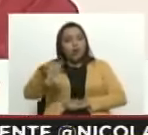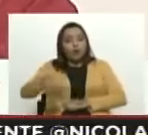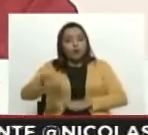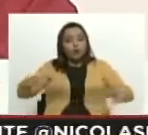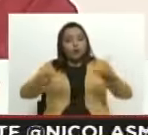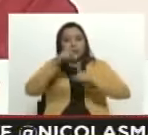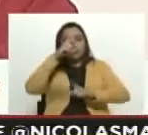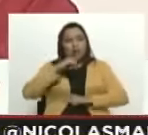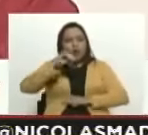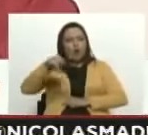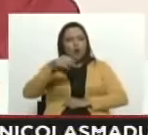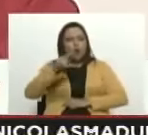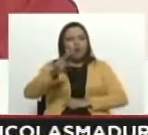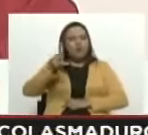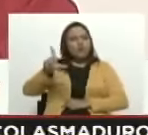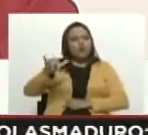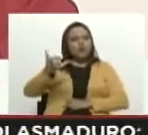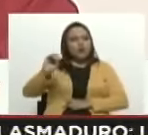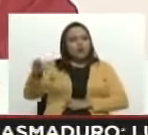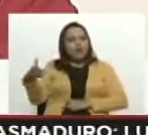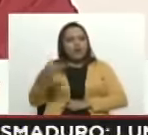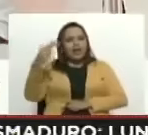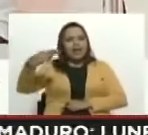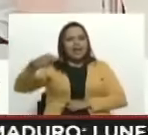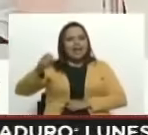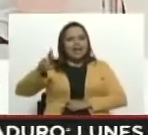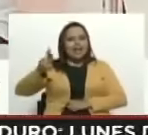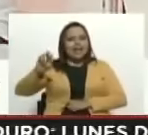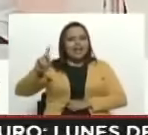Heredia, está cumpliendo año hoy, nuestro gobernador del estado de Yaracuy.